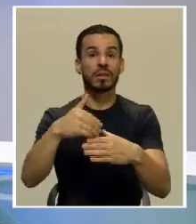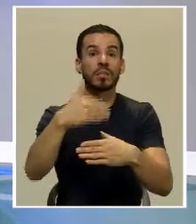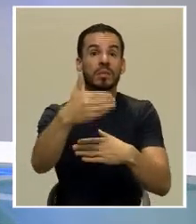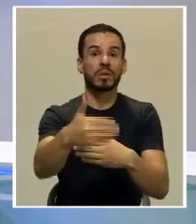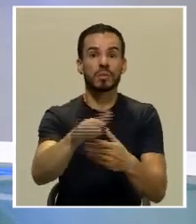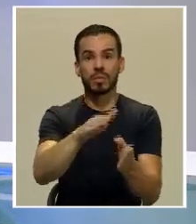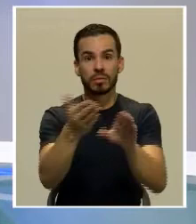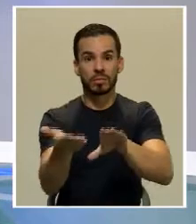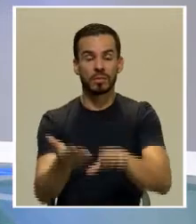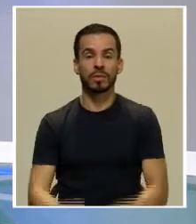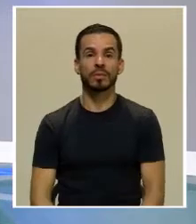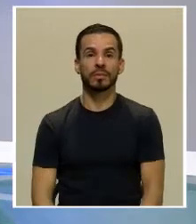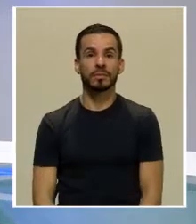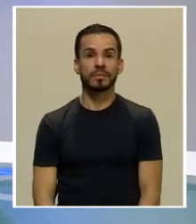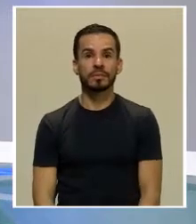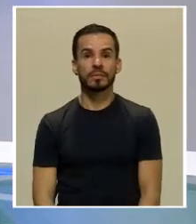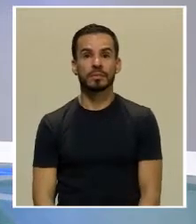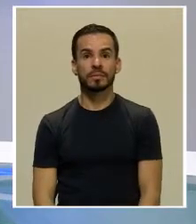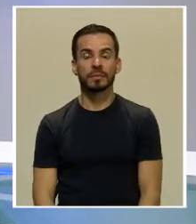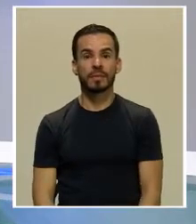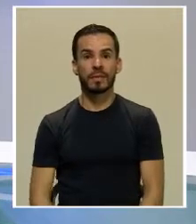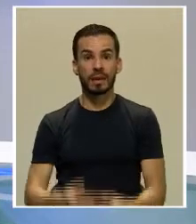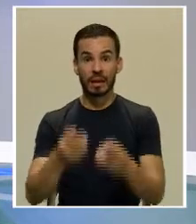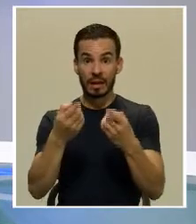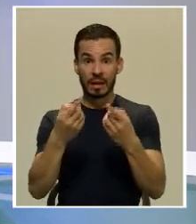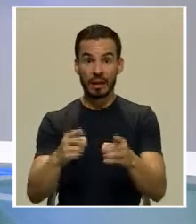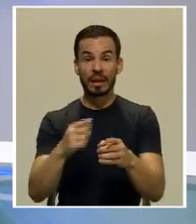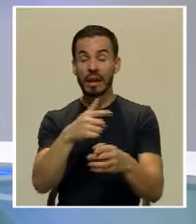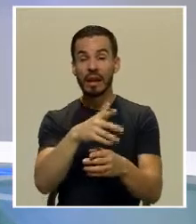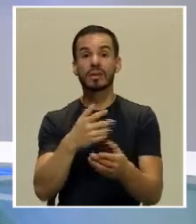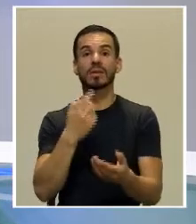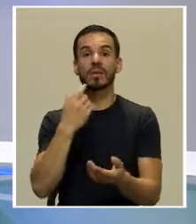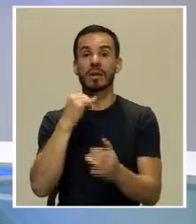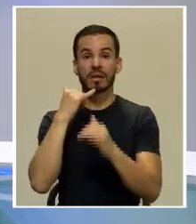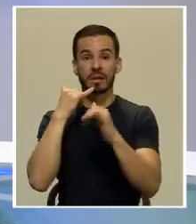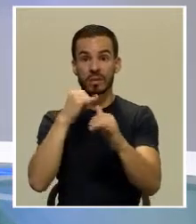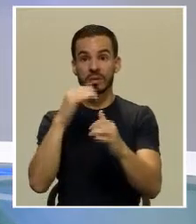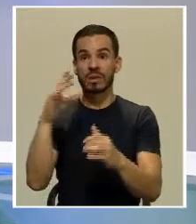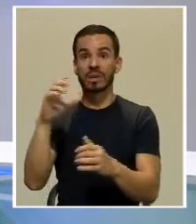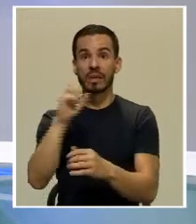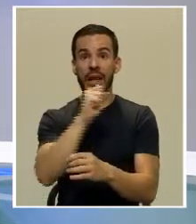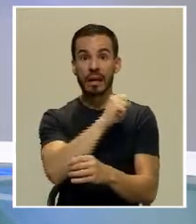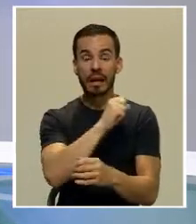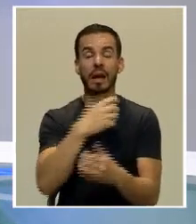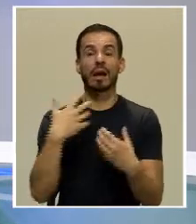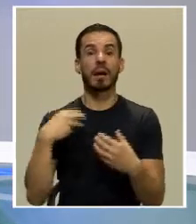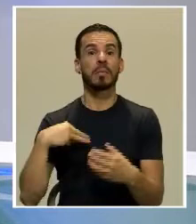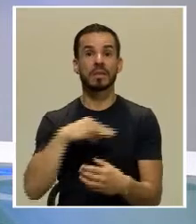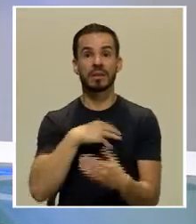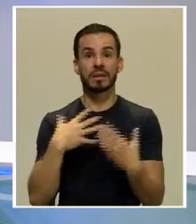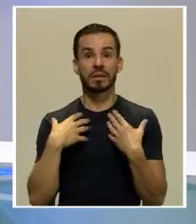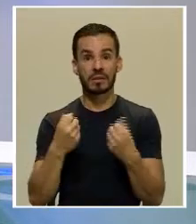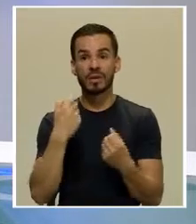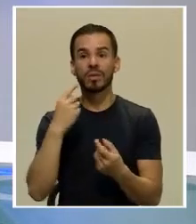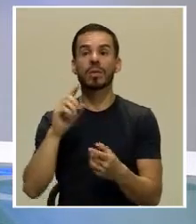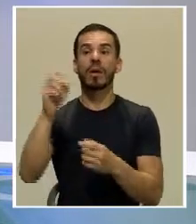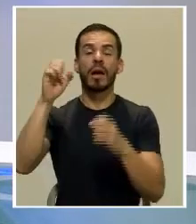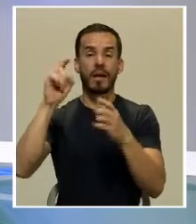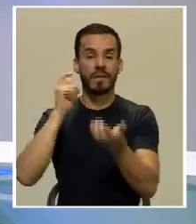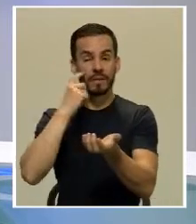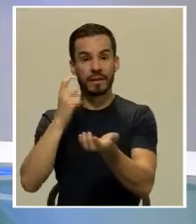después falleció. El caso fue denunciado por la Caja y por el Ministerio de Salud a la